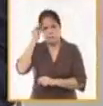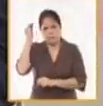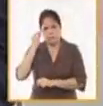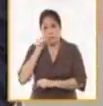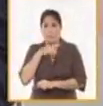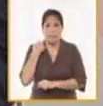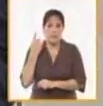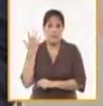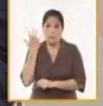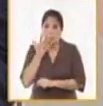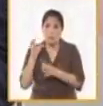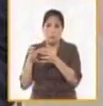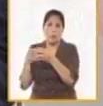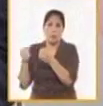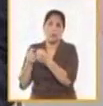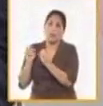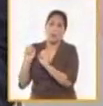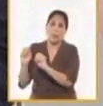este marco,